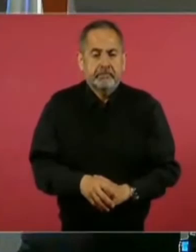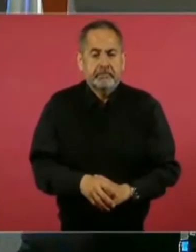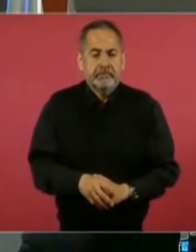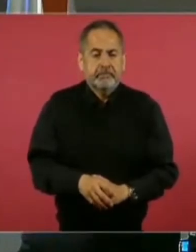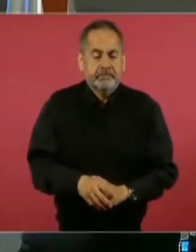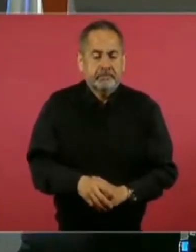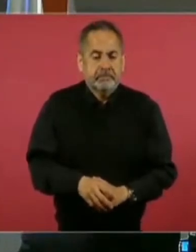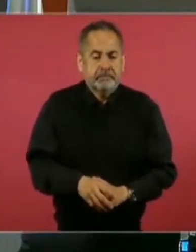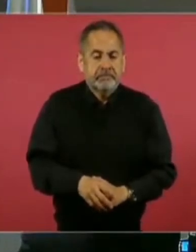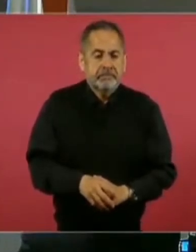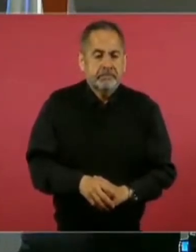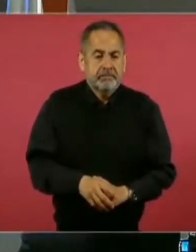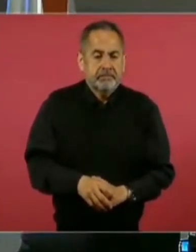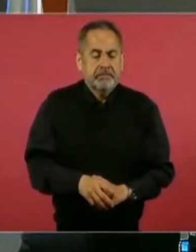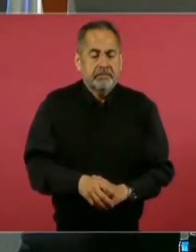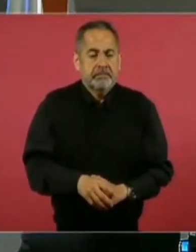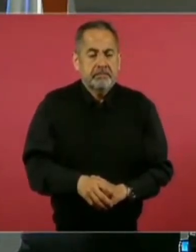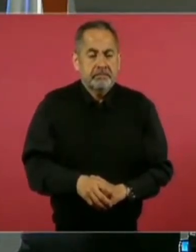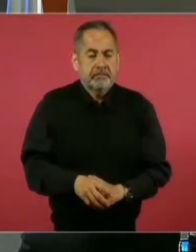nuestra